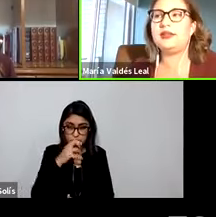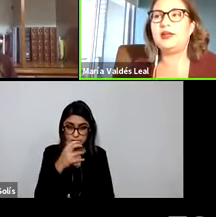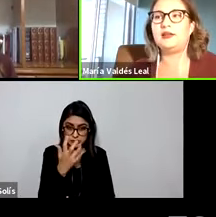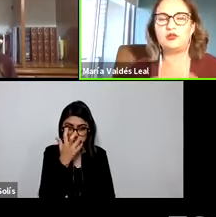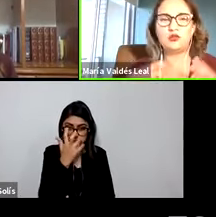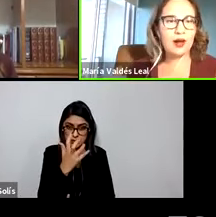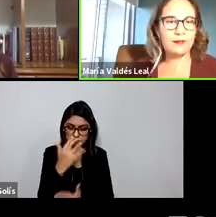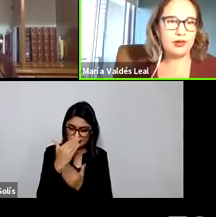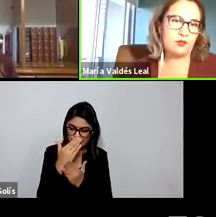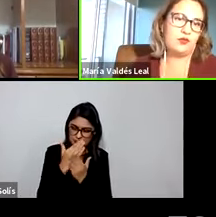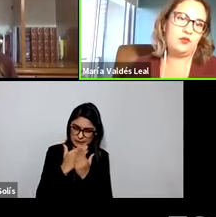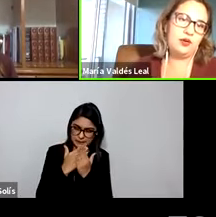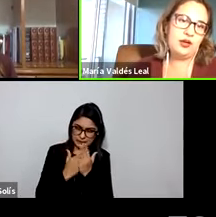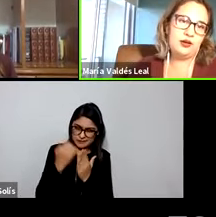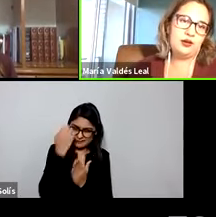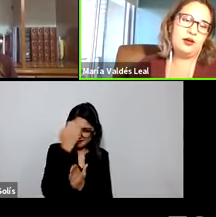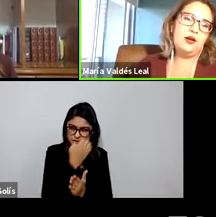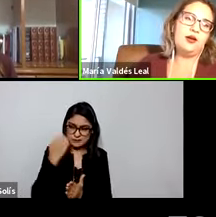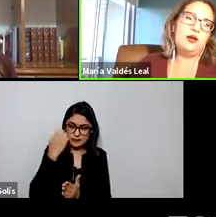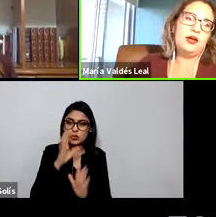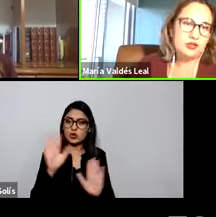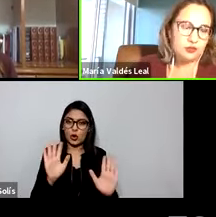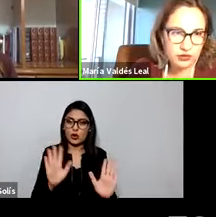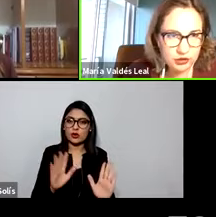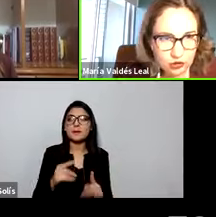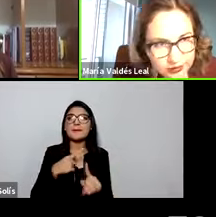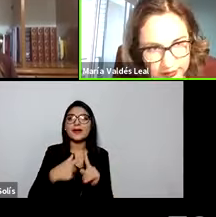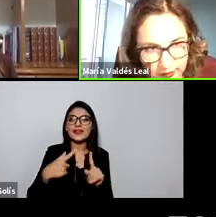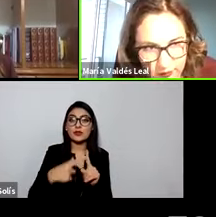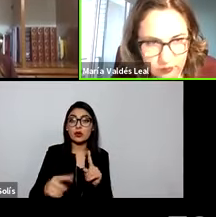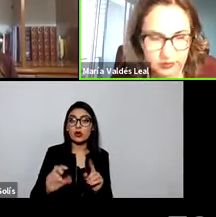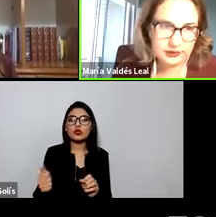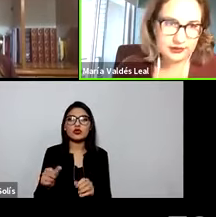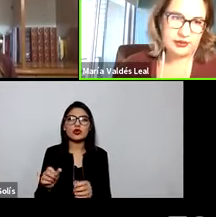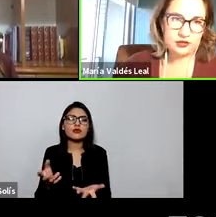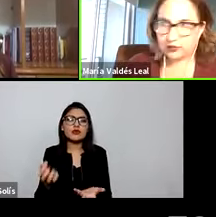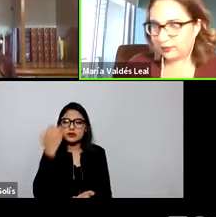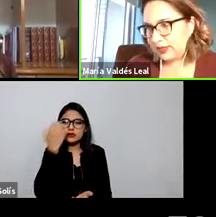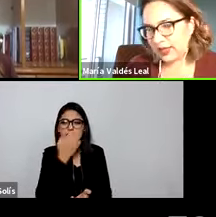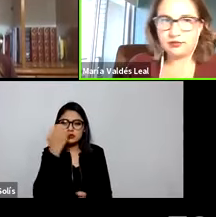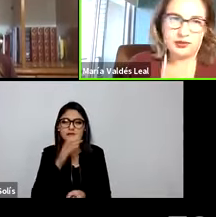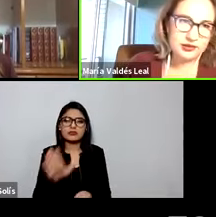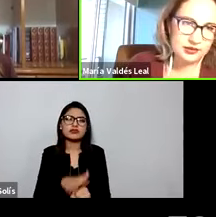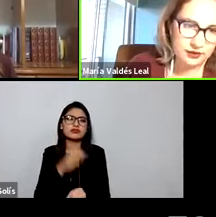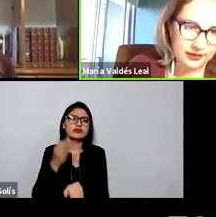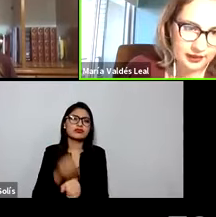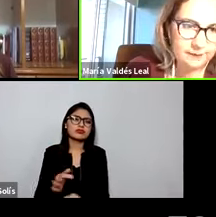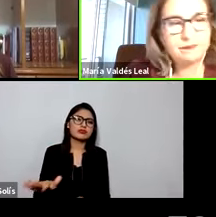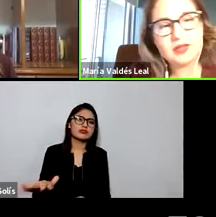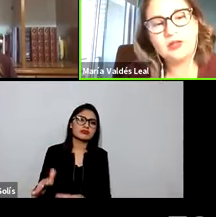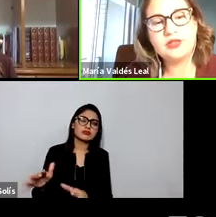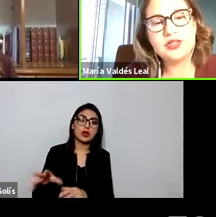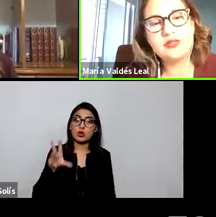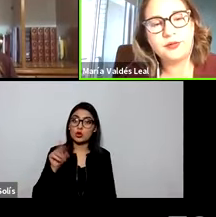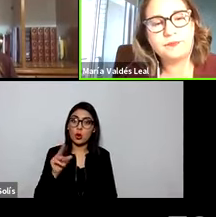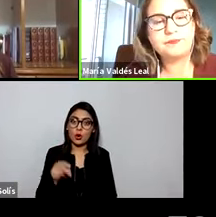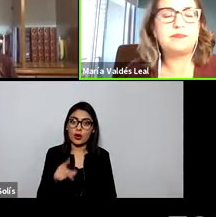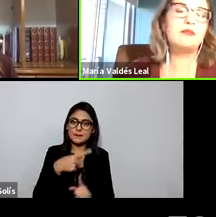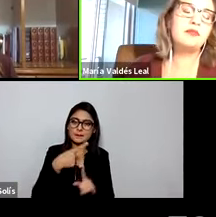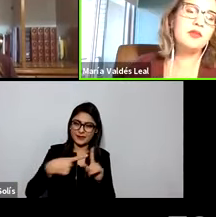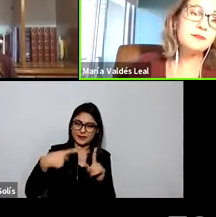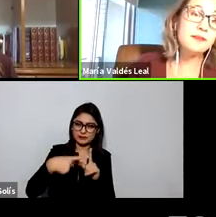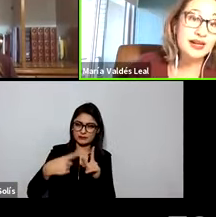estricto, ni tan suave como el escrutinio ordinario o el test de razonabilidad o el test de igualdad. Entonces,